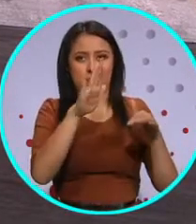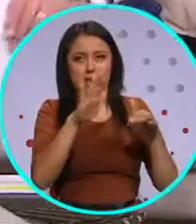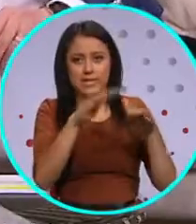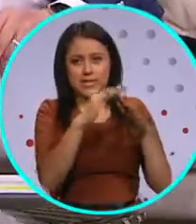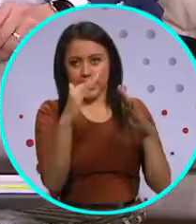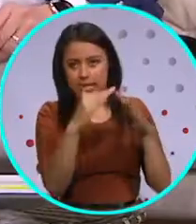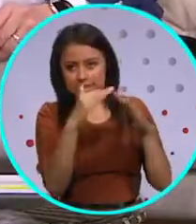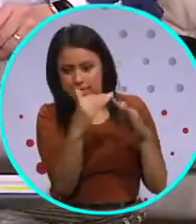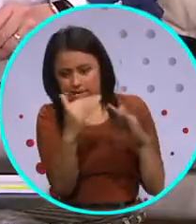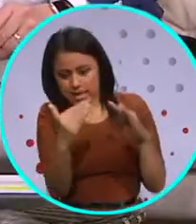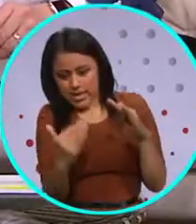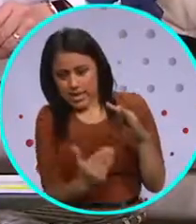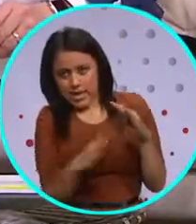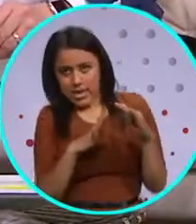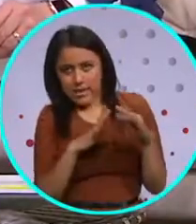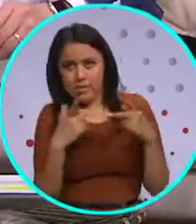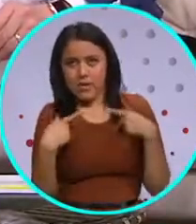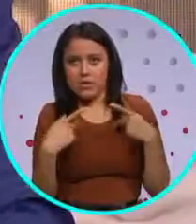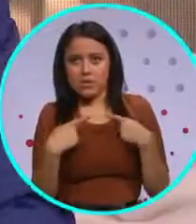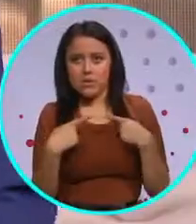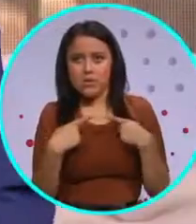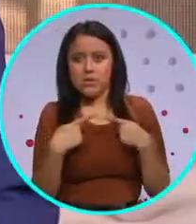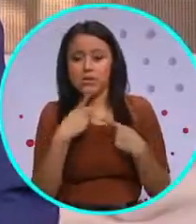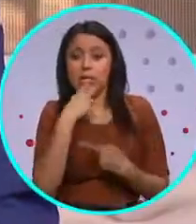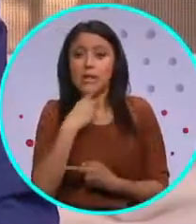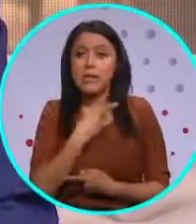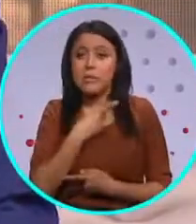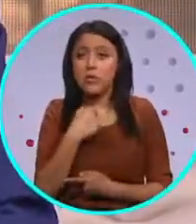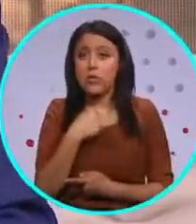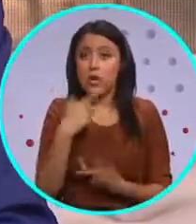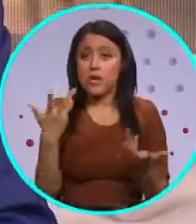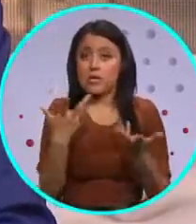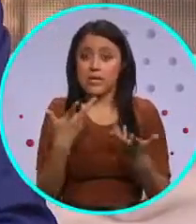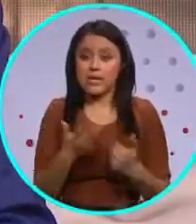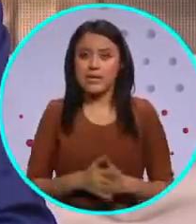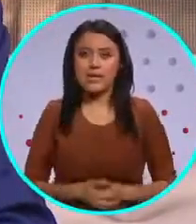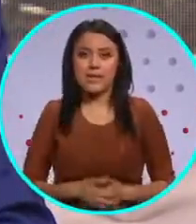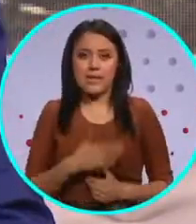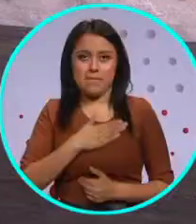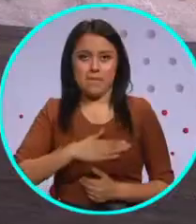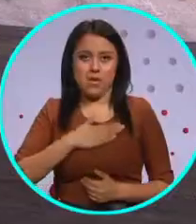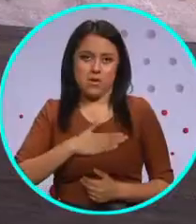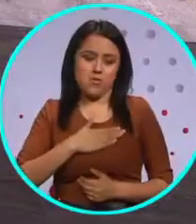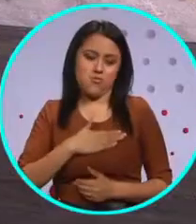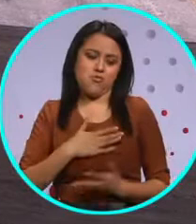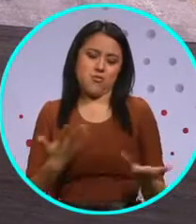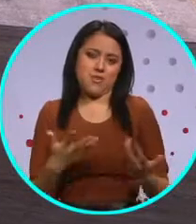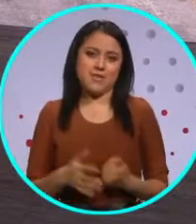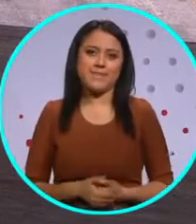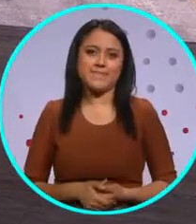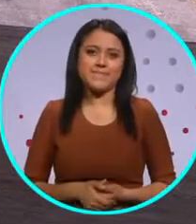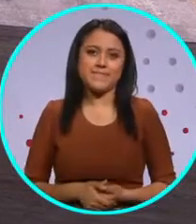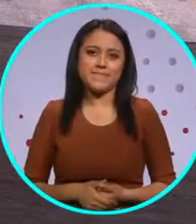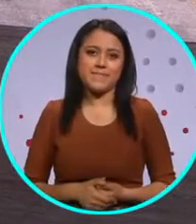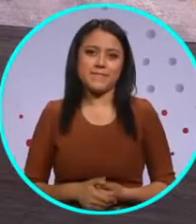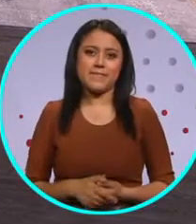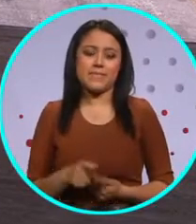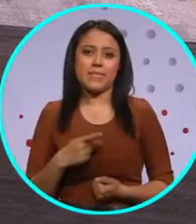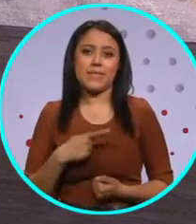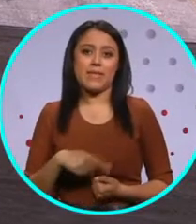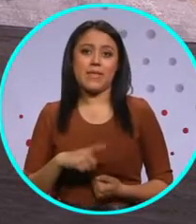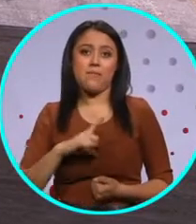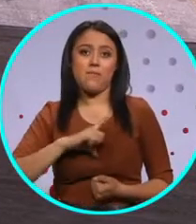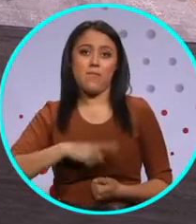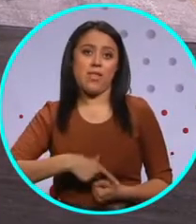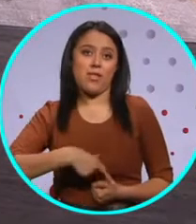y ahí es un clásico echan agua carnal vive no sé si ocupen para más